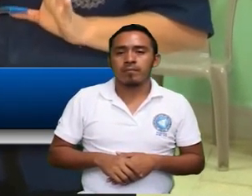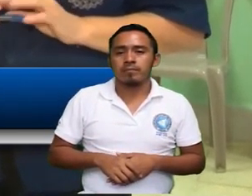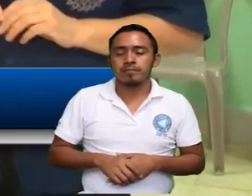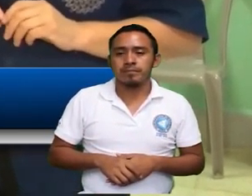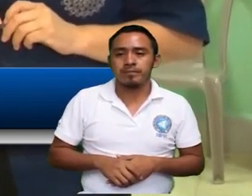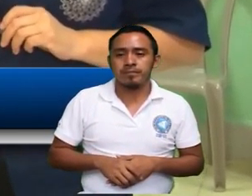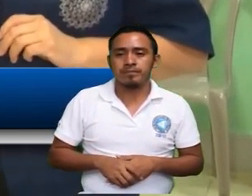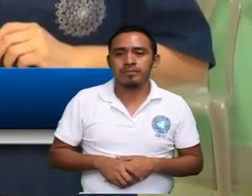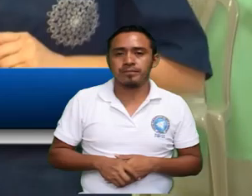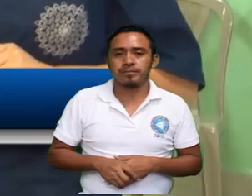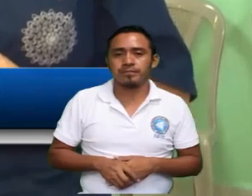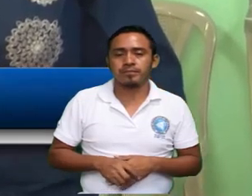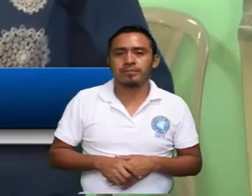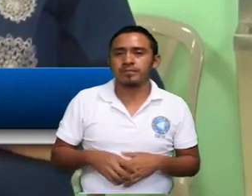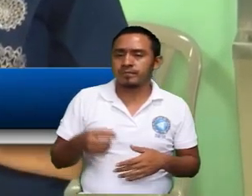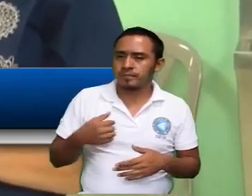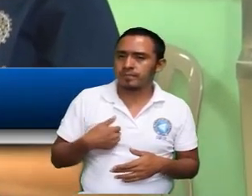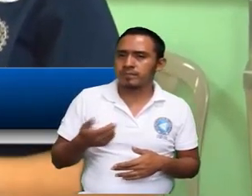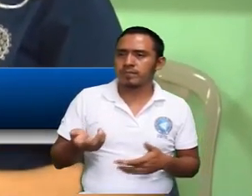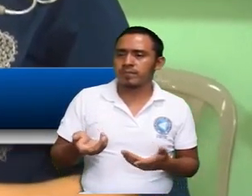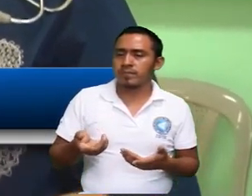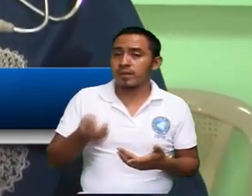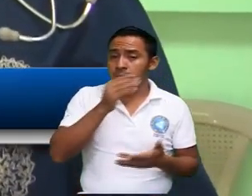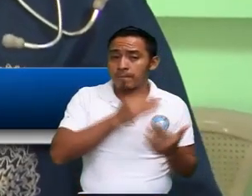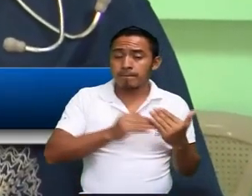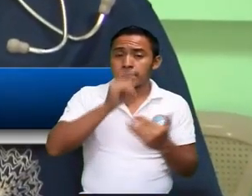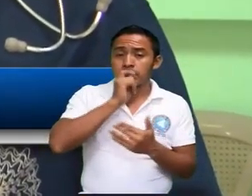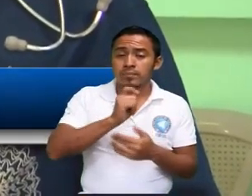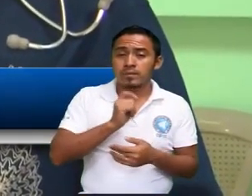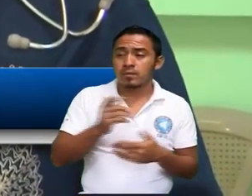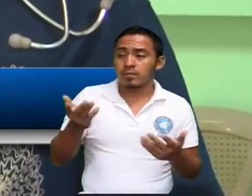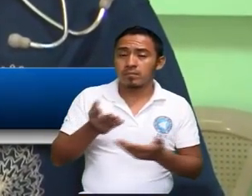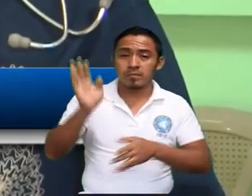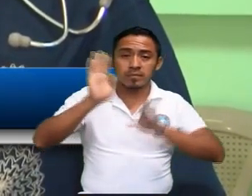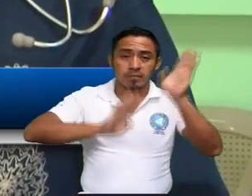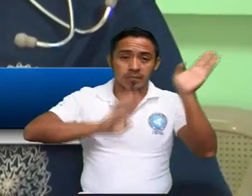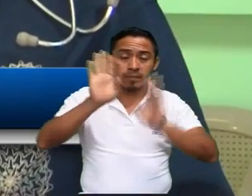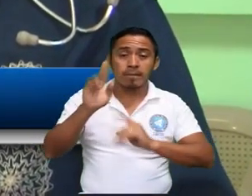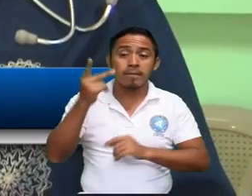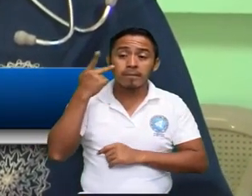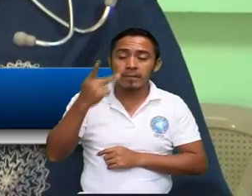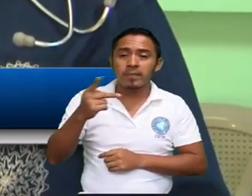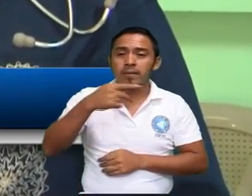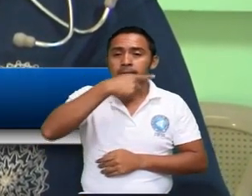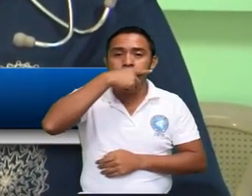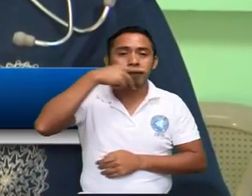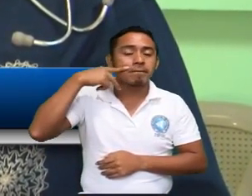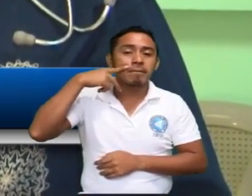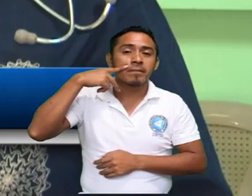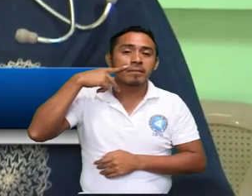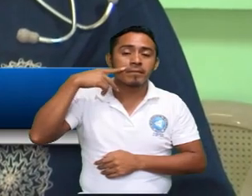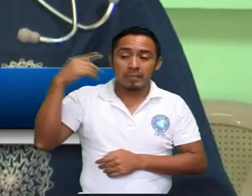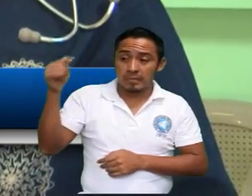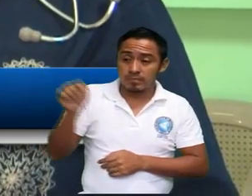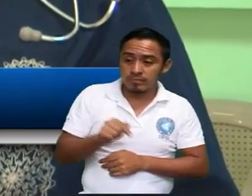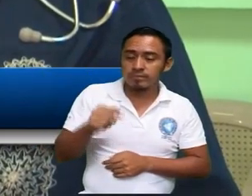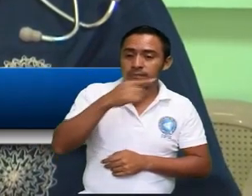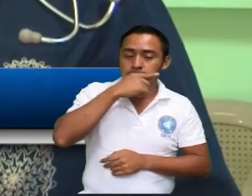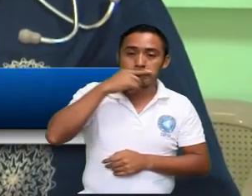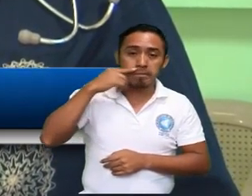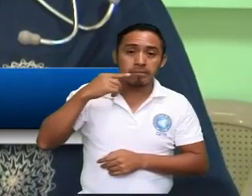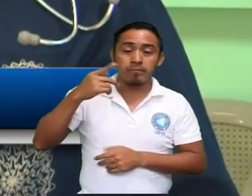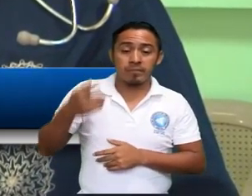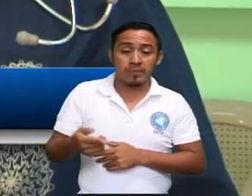experiencia que me encanta comentarla es la participación de los padres. Cuando participa el padre,